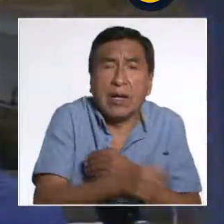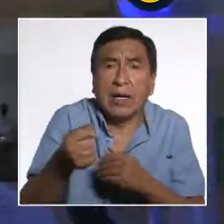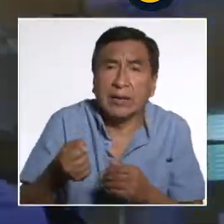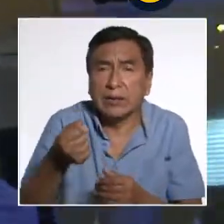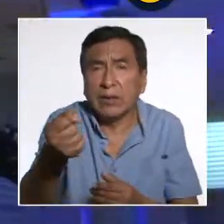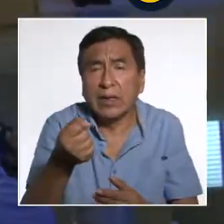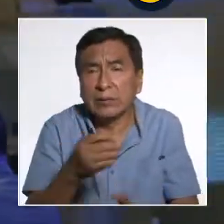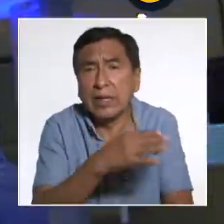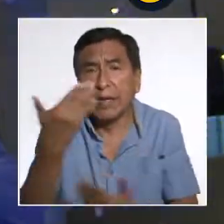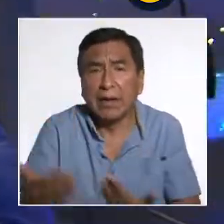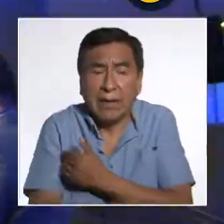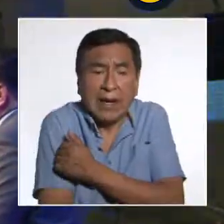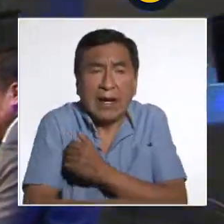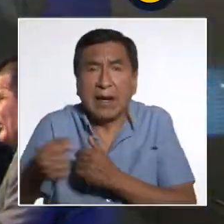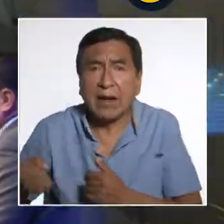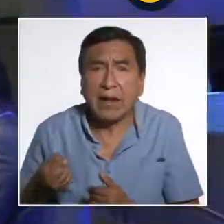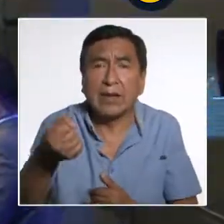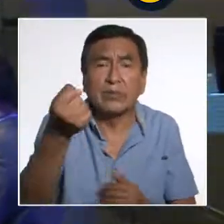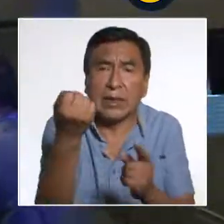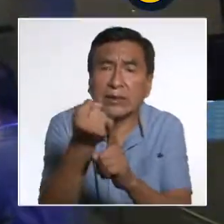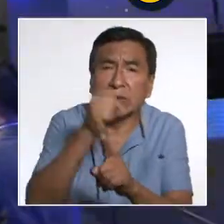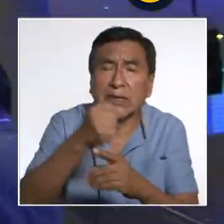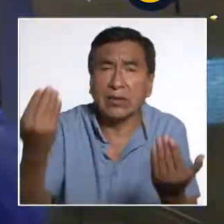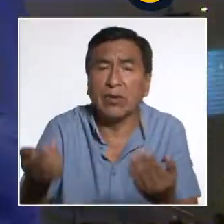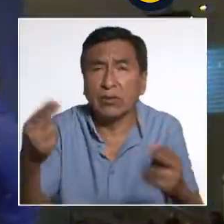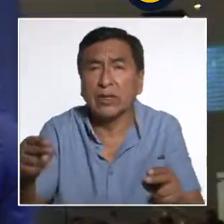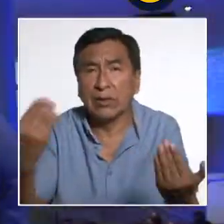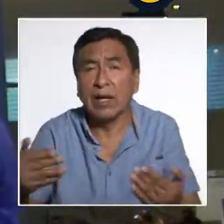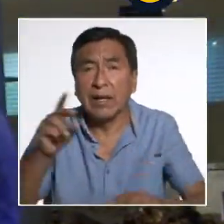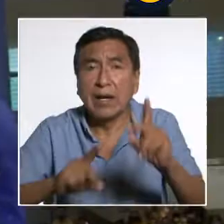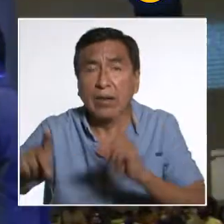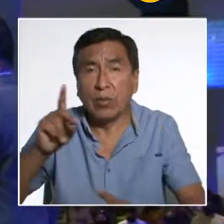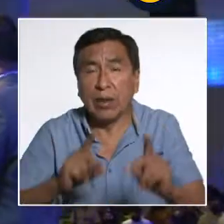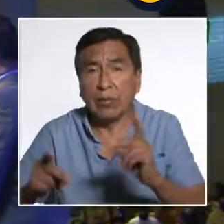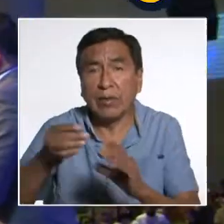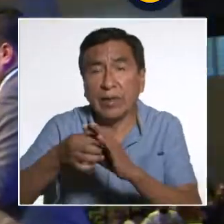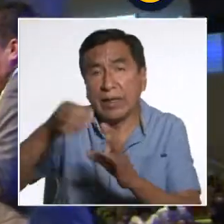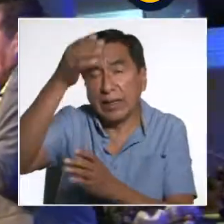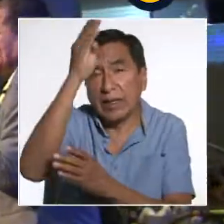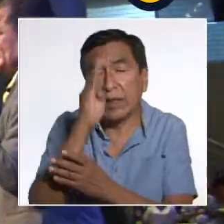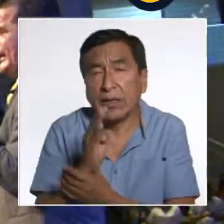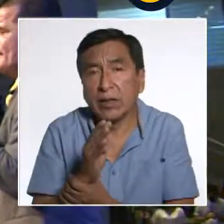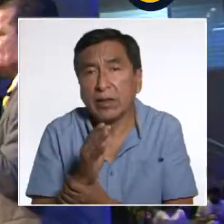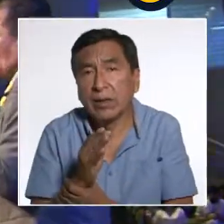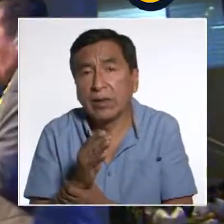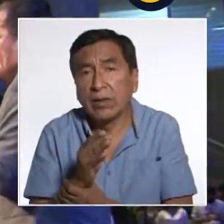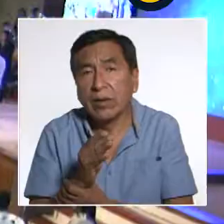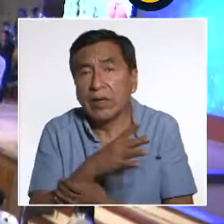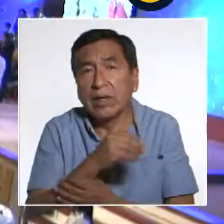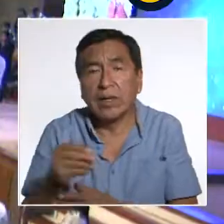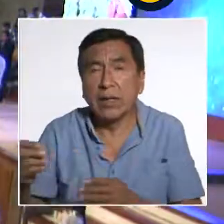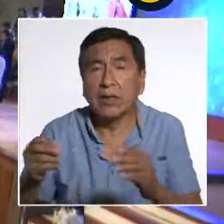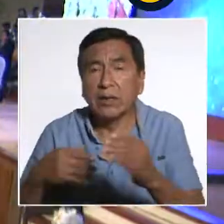sucediendo. Algo estaba sucediendo en los aires. El pueblo marchaba y daba vuelta en silencio,